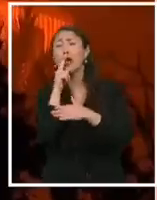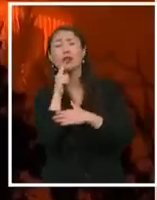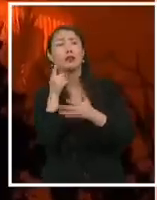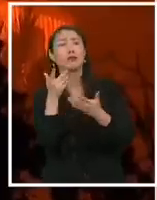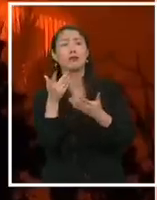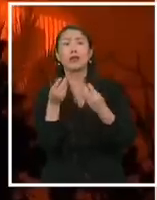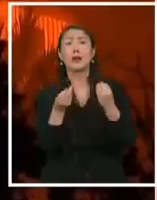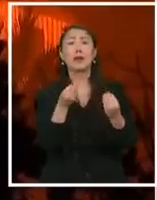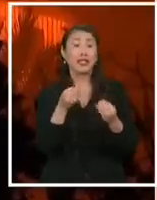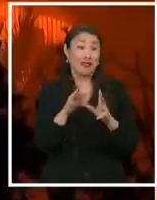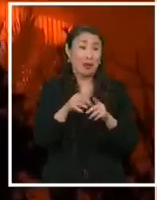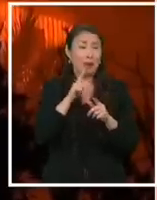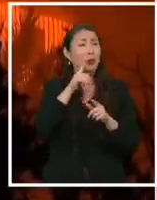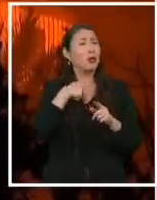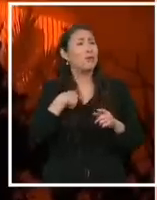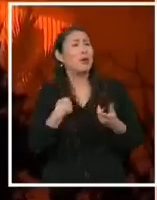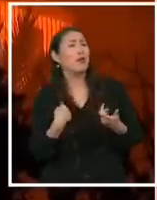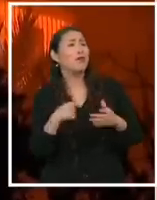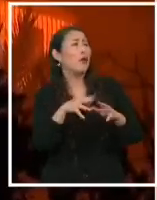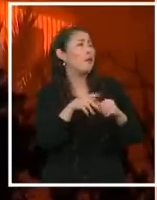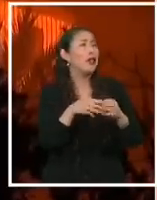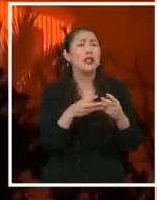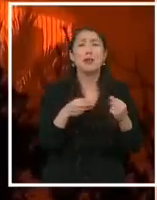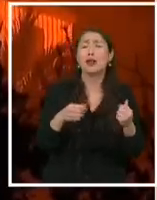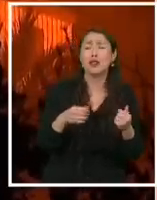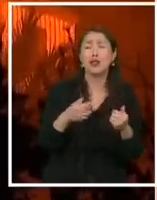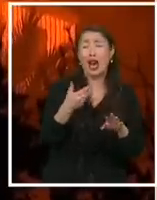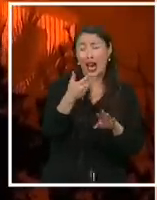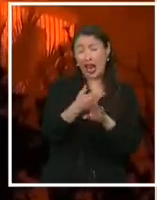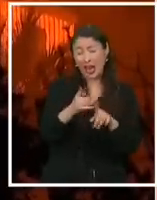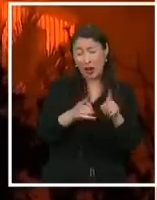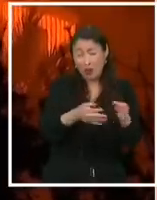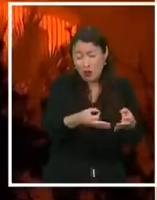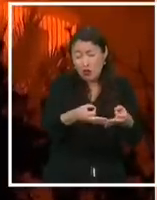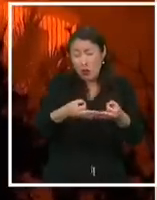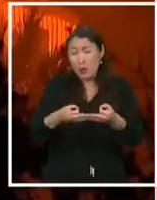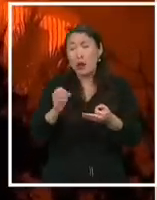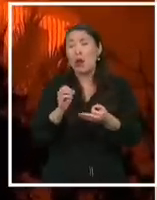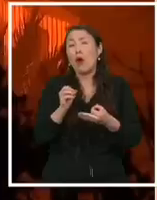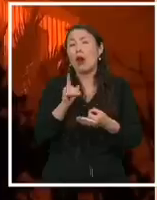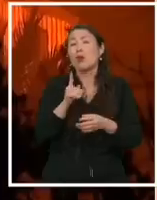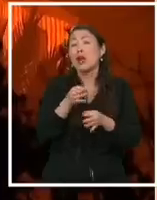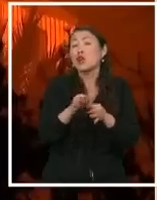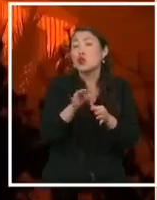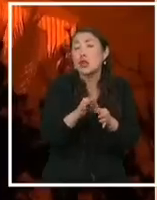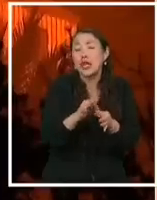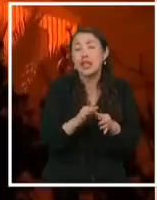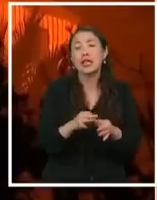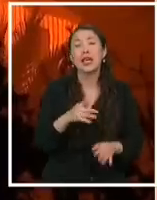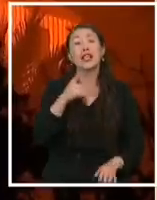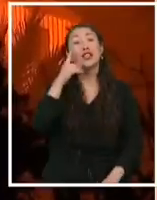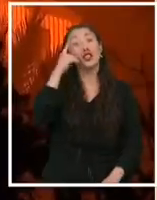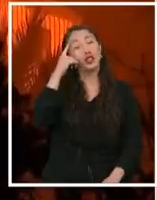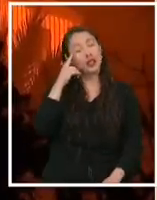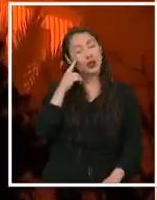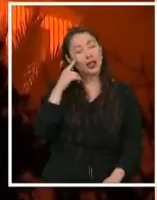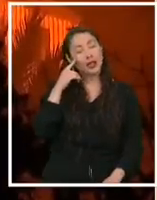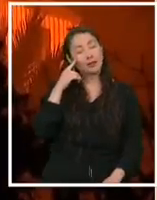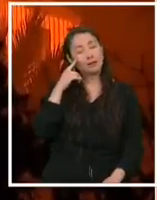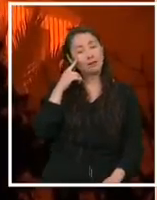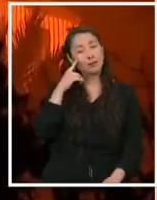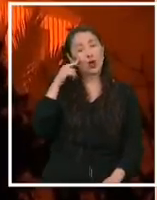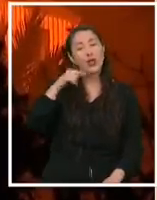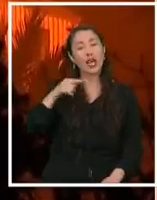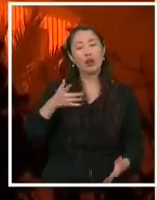familiares. ¿Han tenido algún tipo de catástrofe respecto a eso? No sé si tienen alguna recomendación. Yo creo que hay que llamar a la calma. Yo creo que hoy día